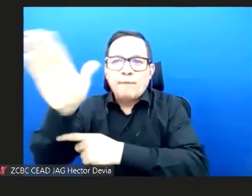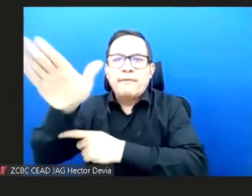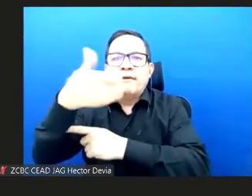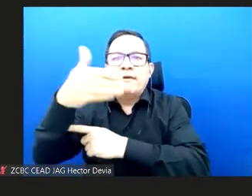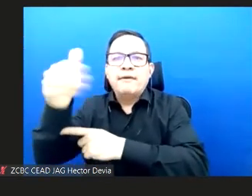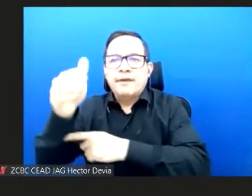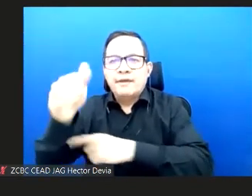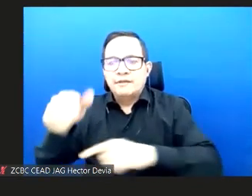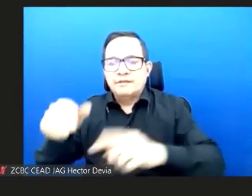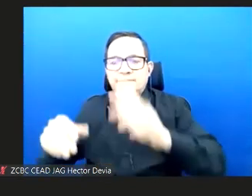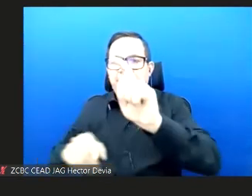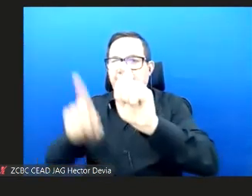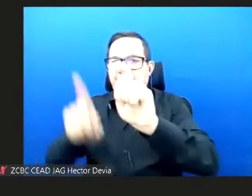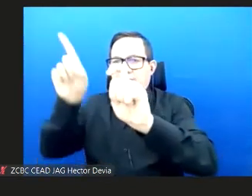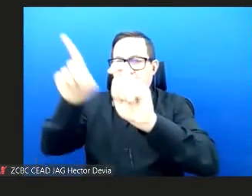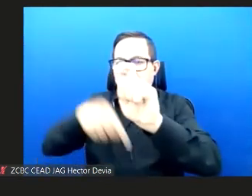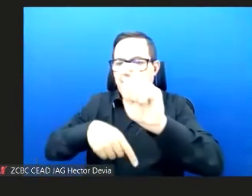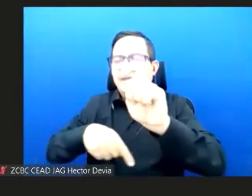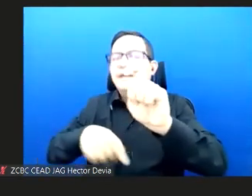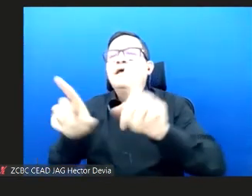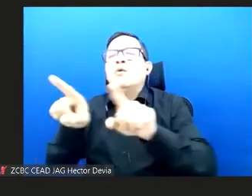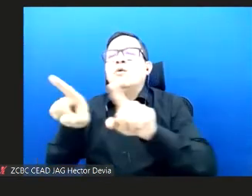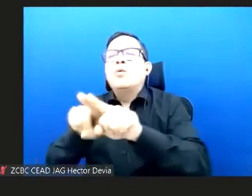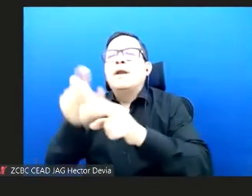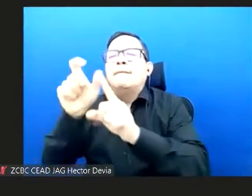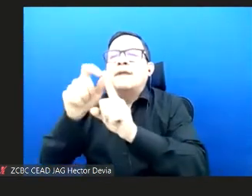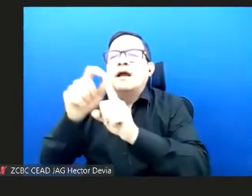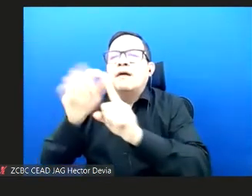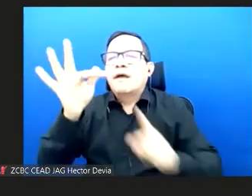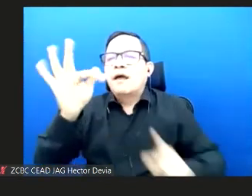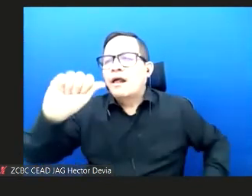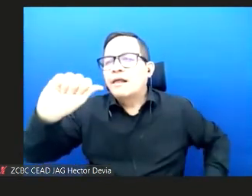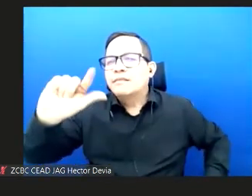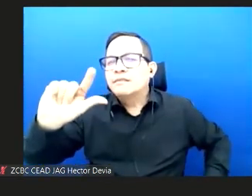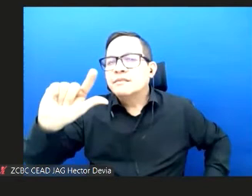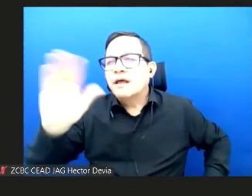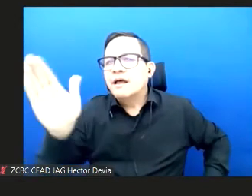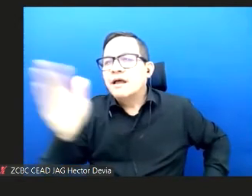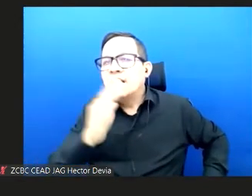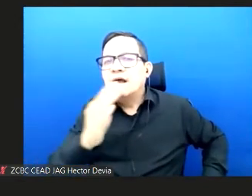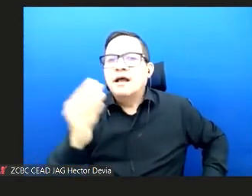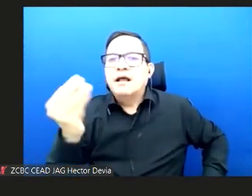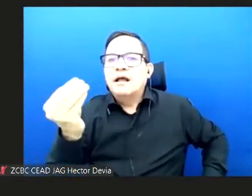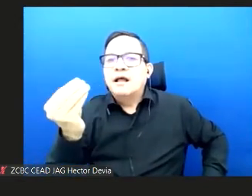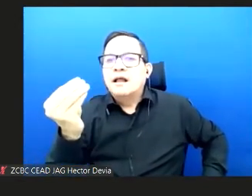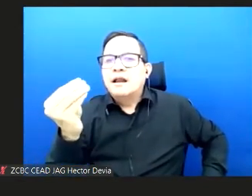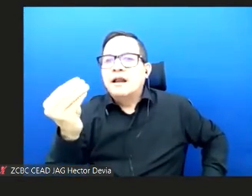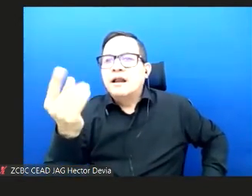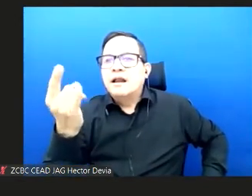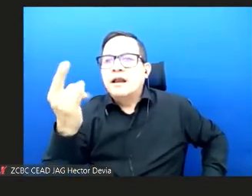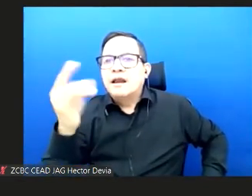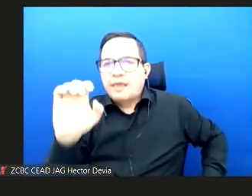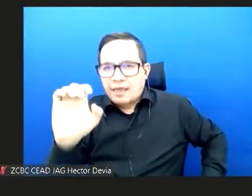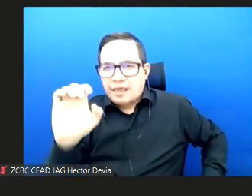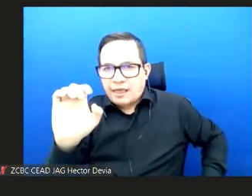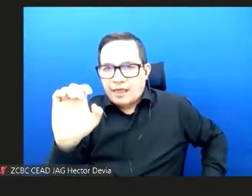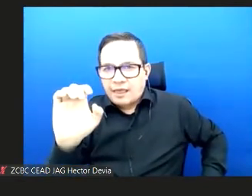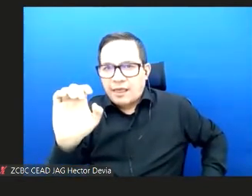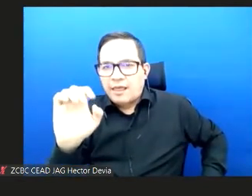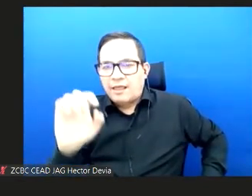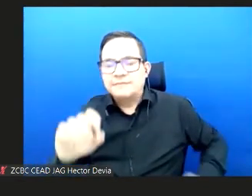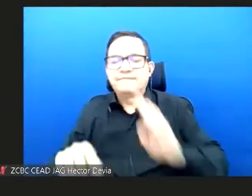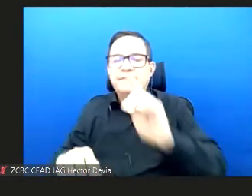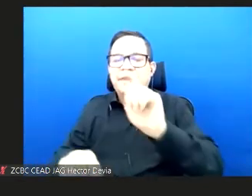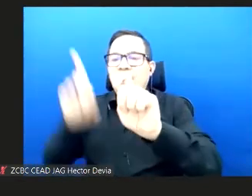digámosle, representa tal que y el E significa pertenece. Entonces, nos están diciendo que hay un conjunto B